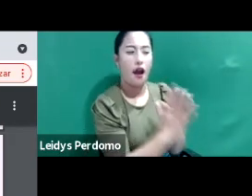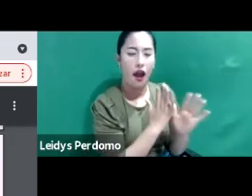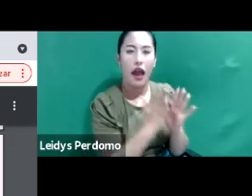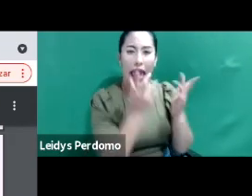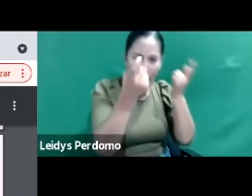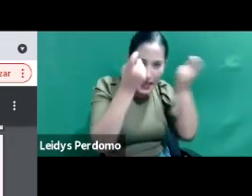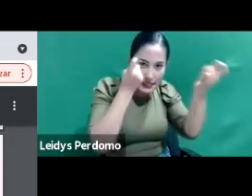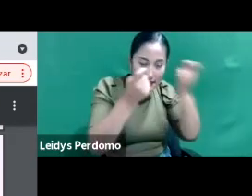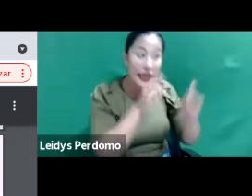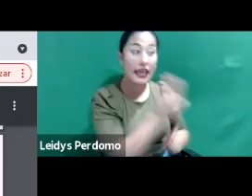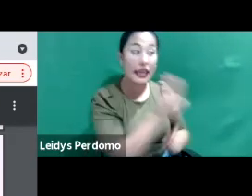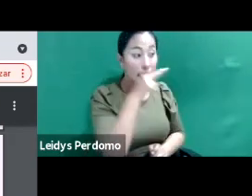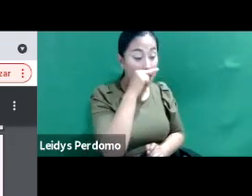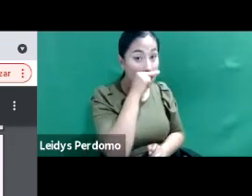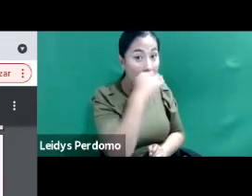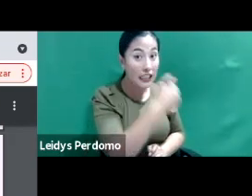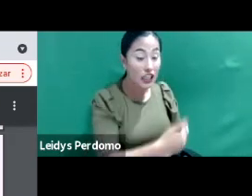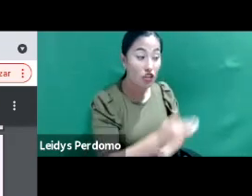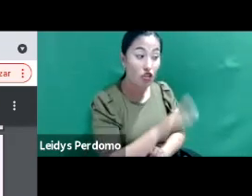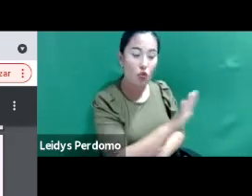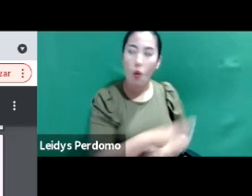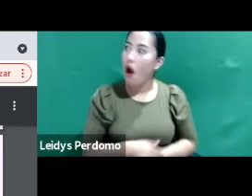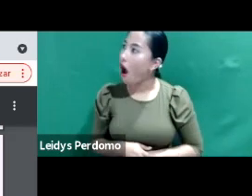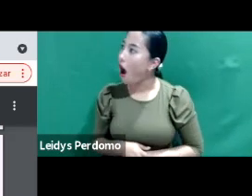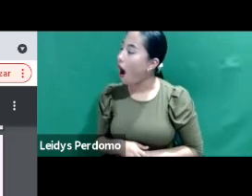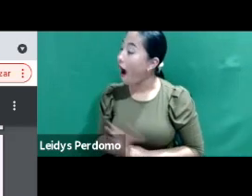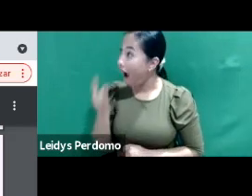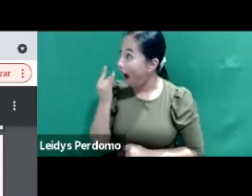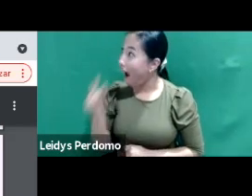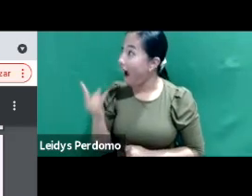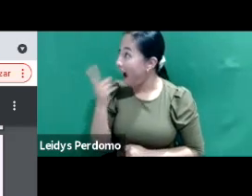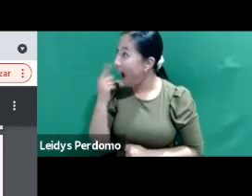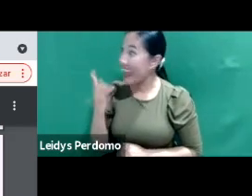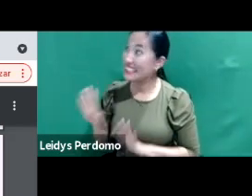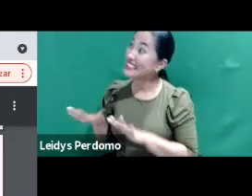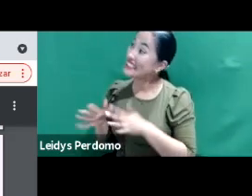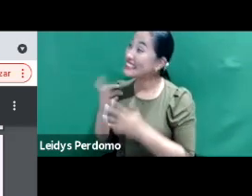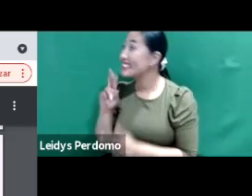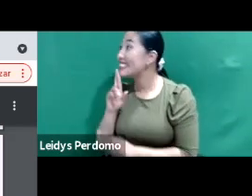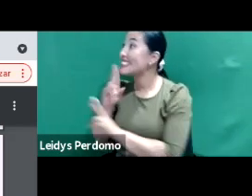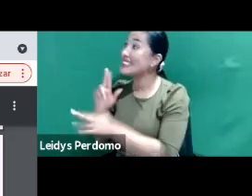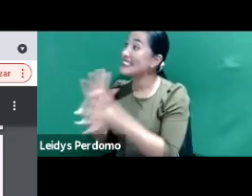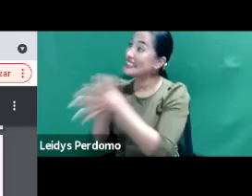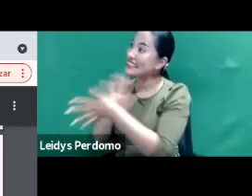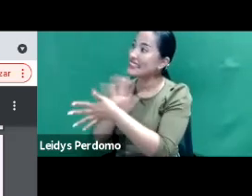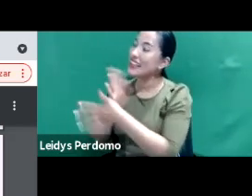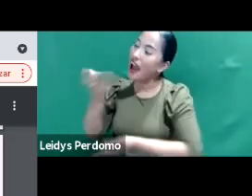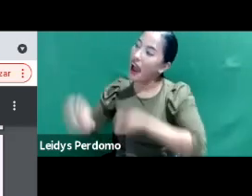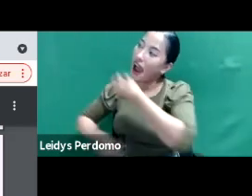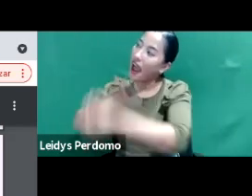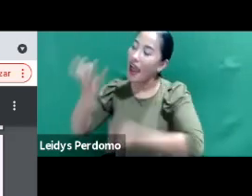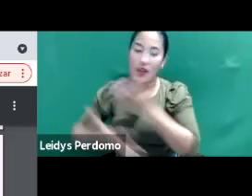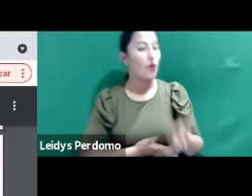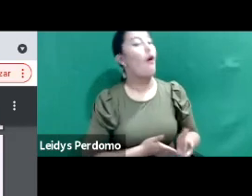y atractivas para los niños, para lograr hacer esa conexión, esa empatía con el otro, para lograr tener